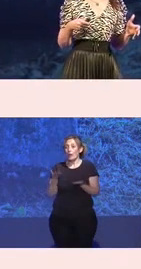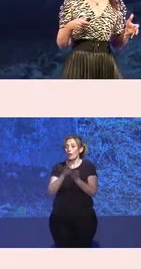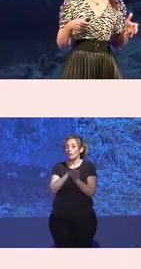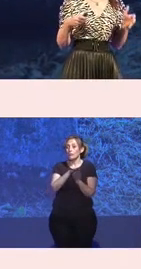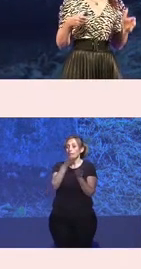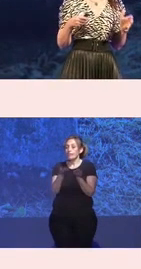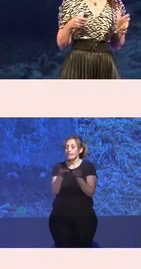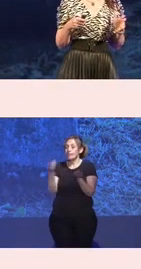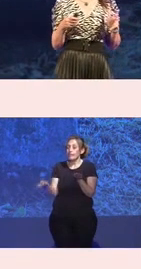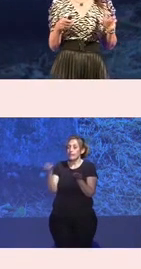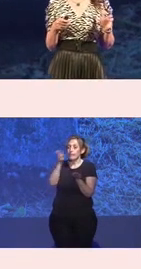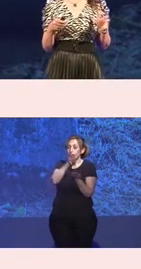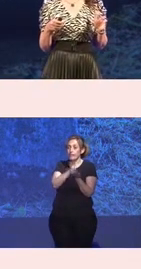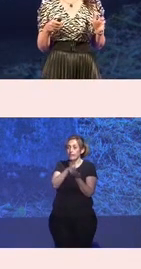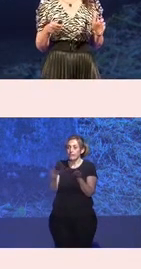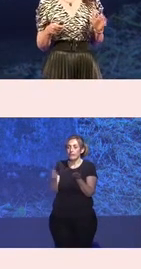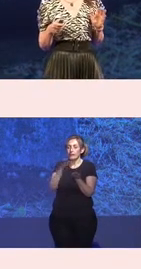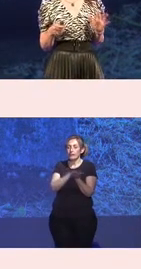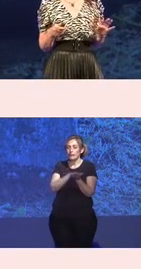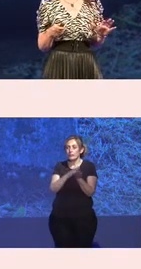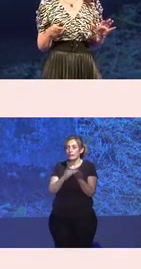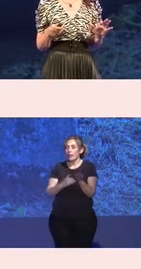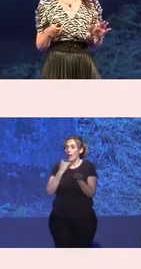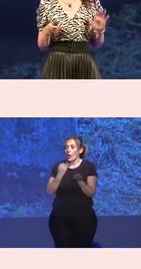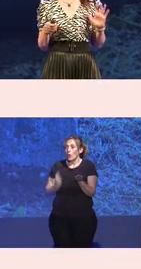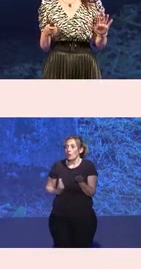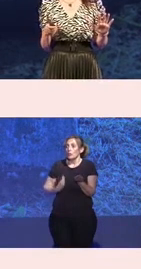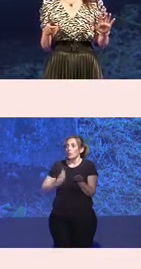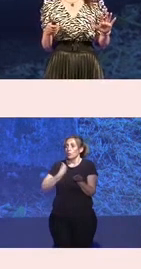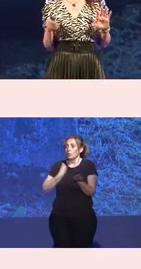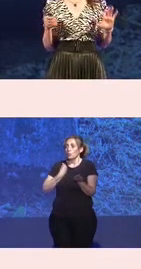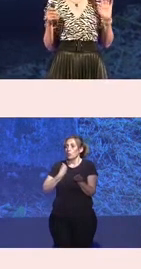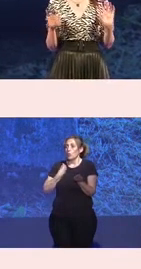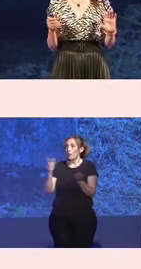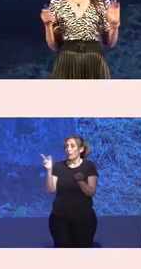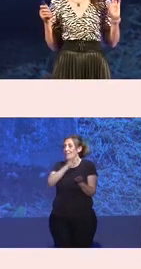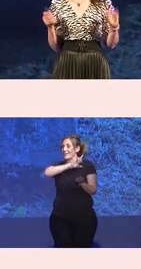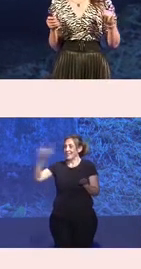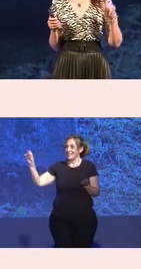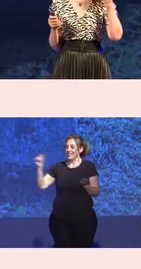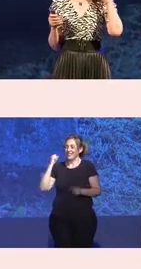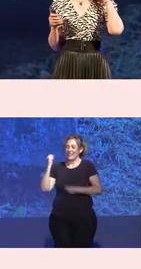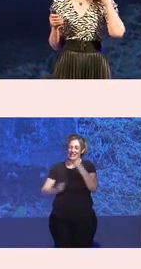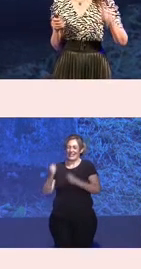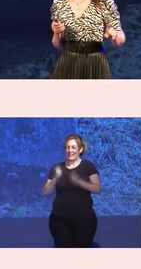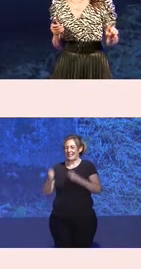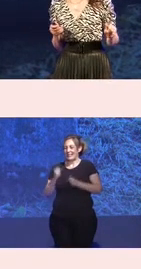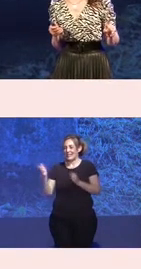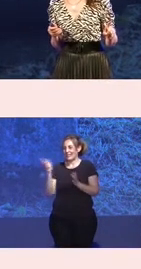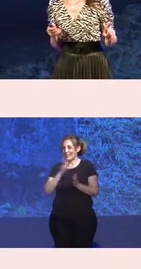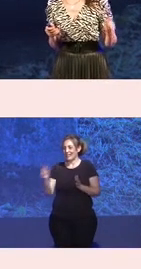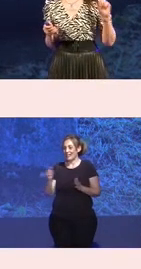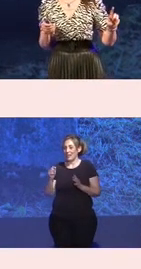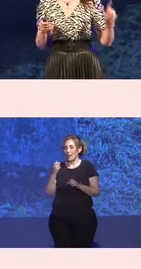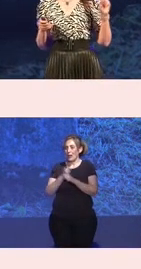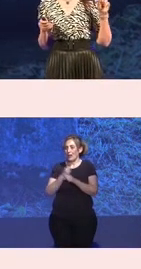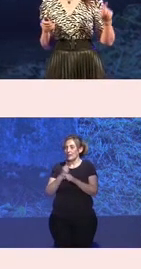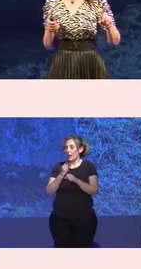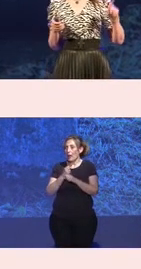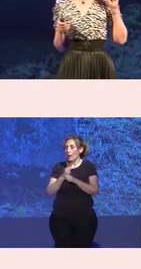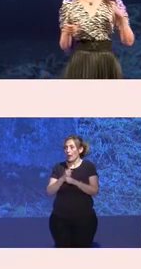y taparlo algo pasó que les asustó Y tanto como para que se fueran corriendo de dejando el trabajo sin acabar